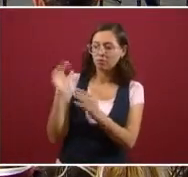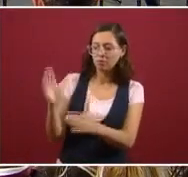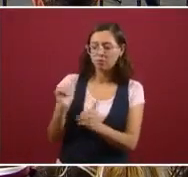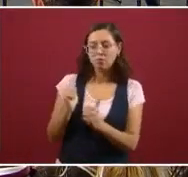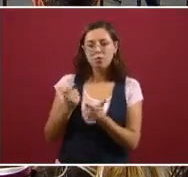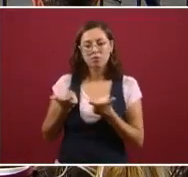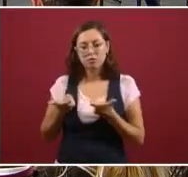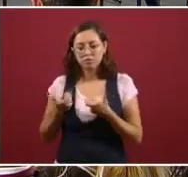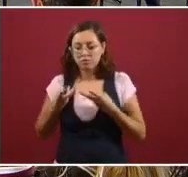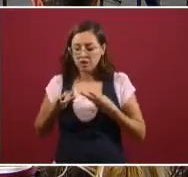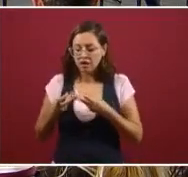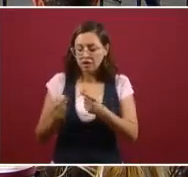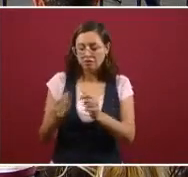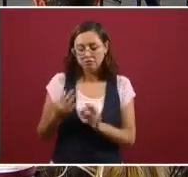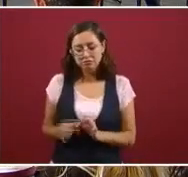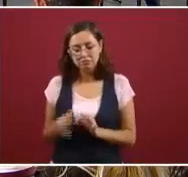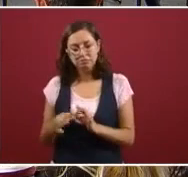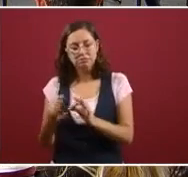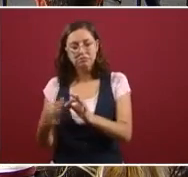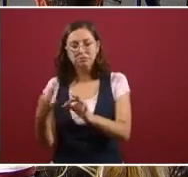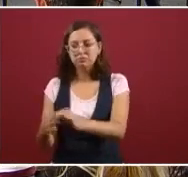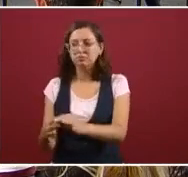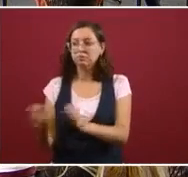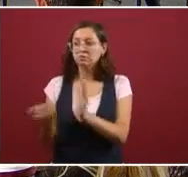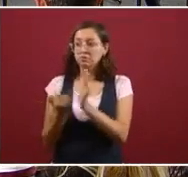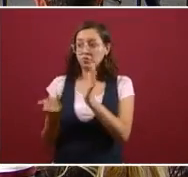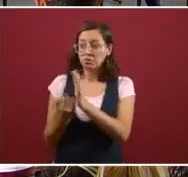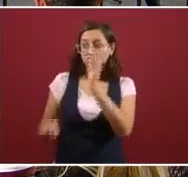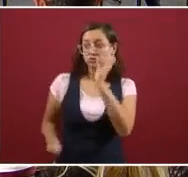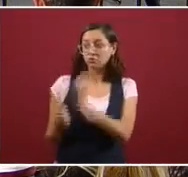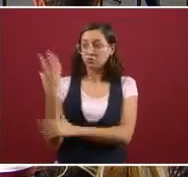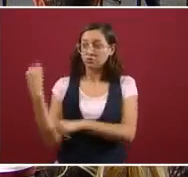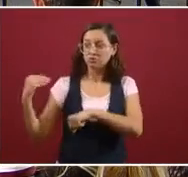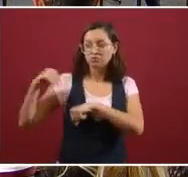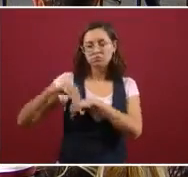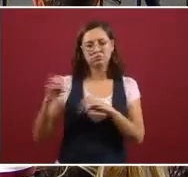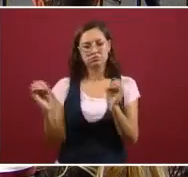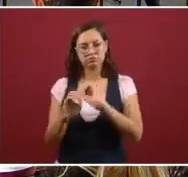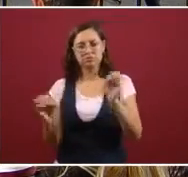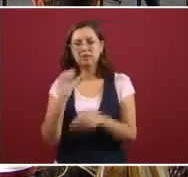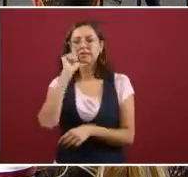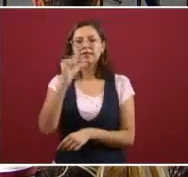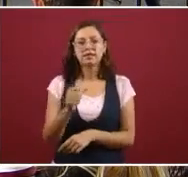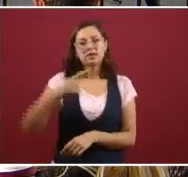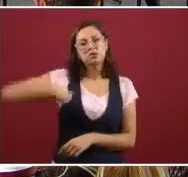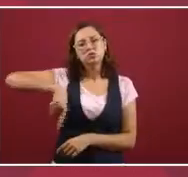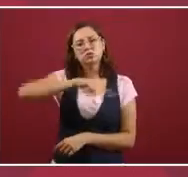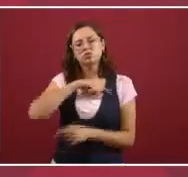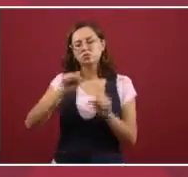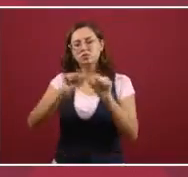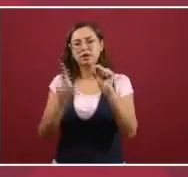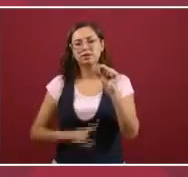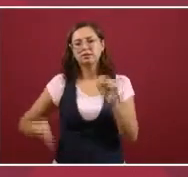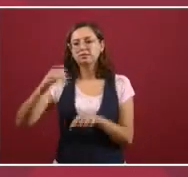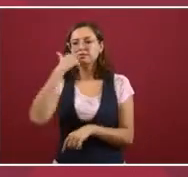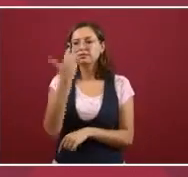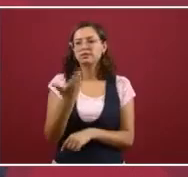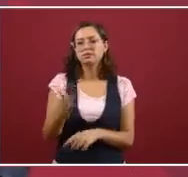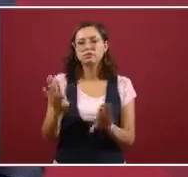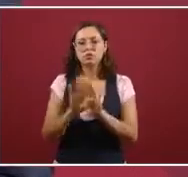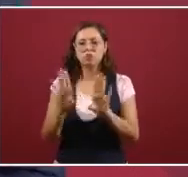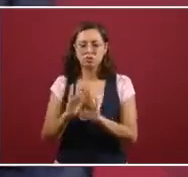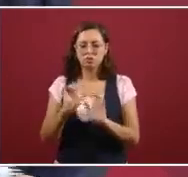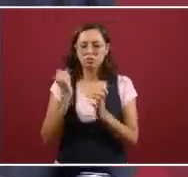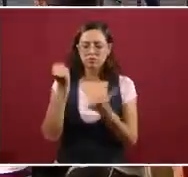Pero eventualmente vamos a tener que plantearnos cuáles son los mecanismos, qué es lo que queremos del país y cómo lo vamos a ir financiando.